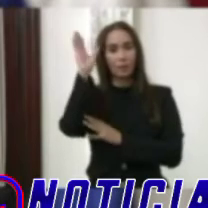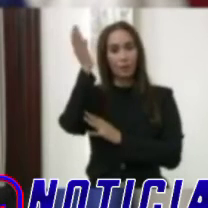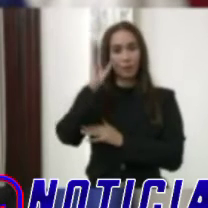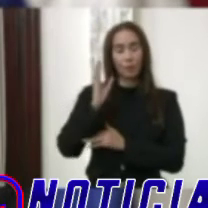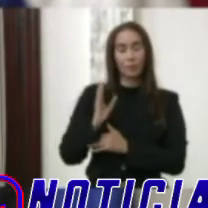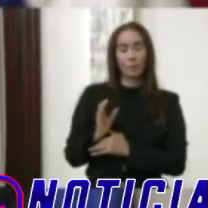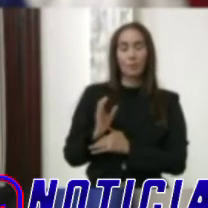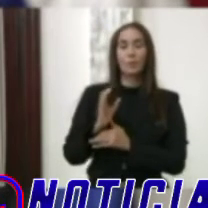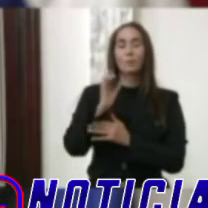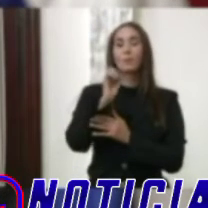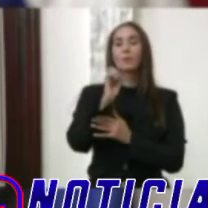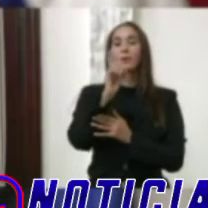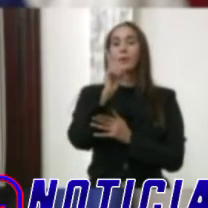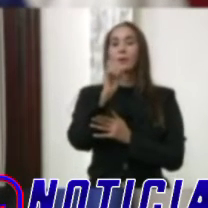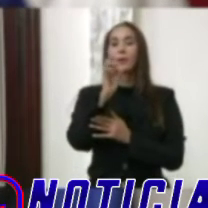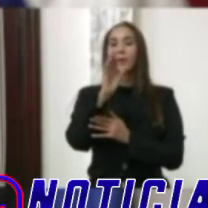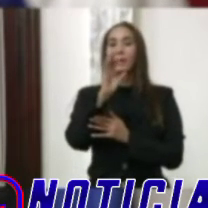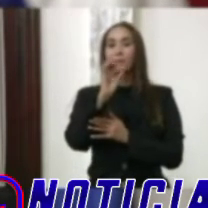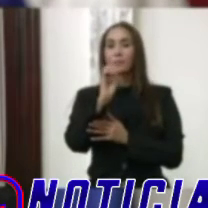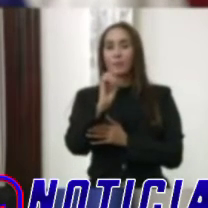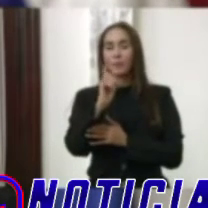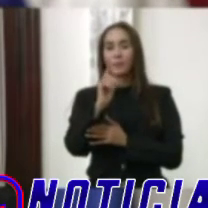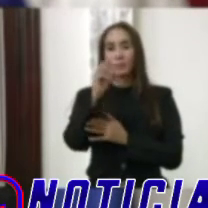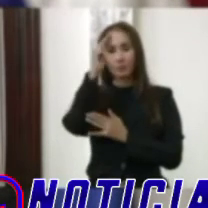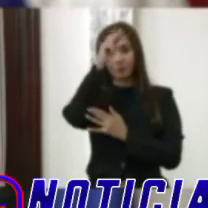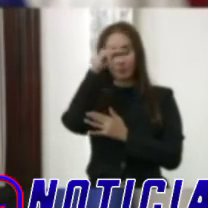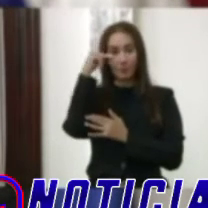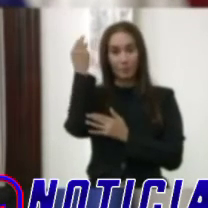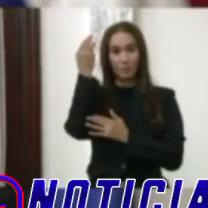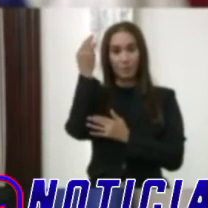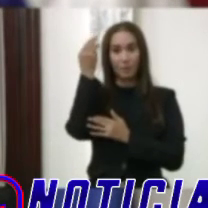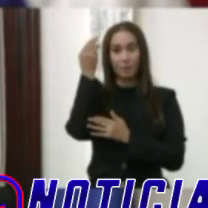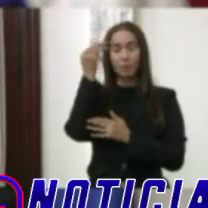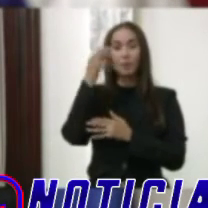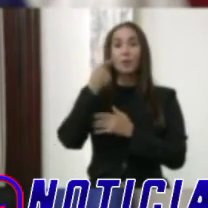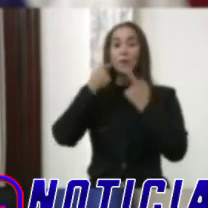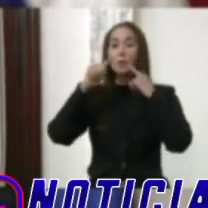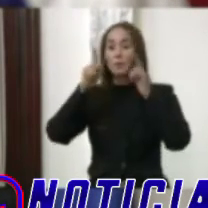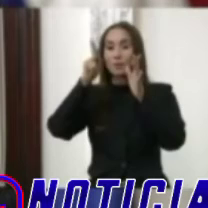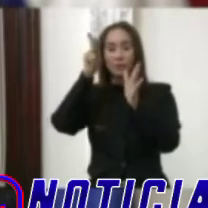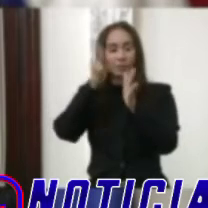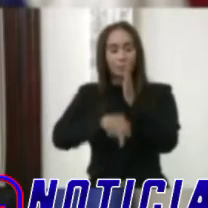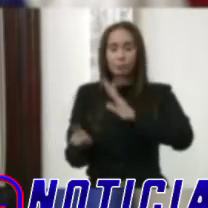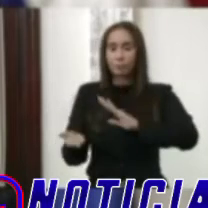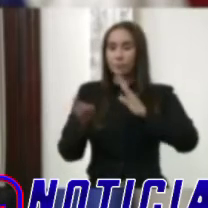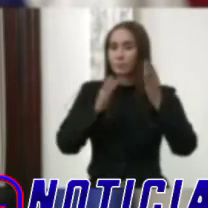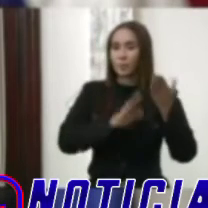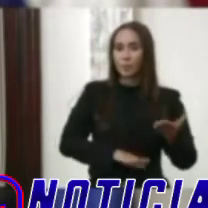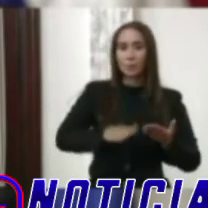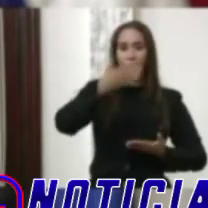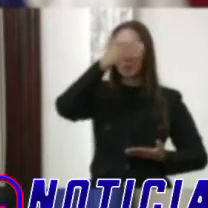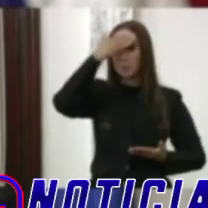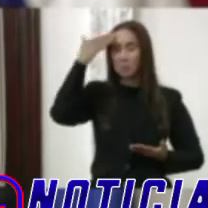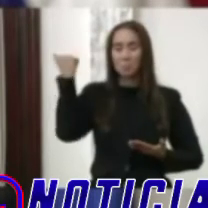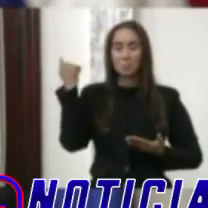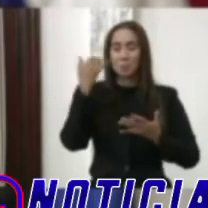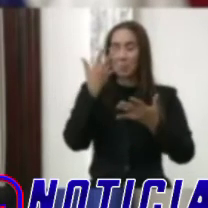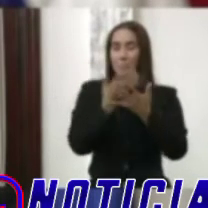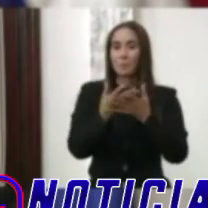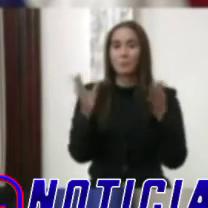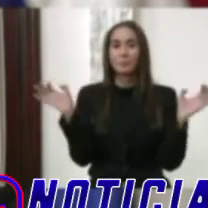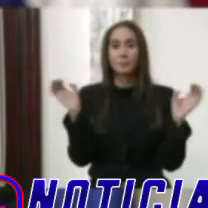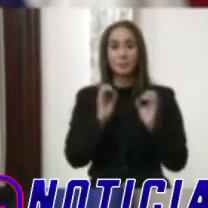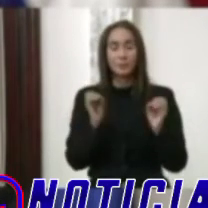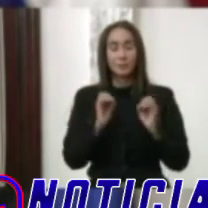y Alfredo Jiménez Mota de México, cuyos crímenes han quedado en la impunidad. Con